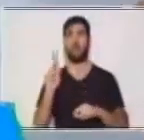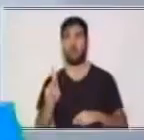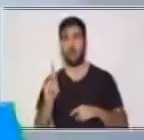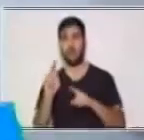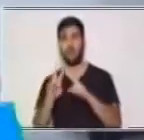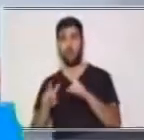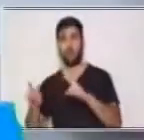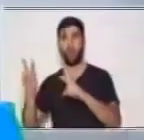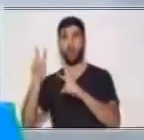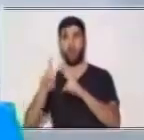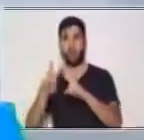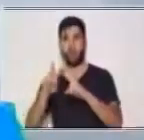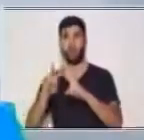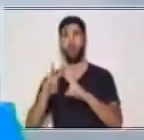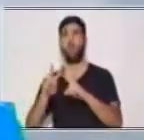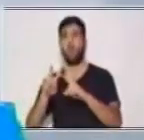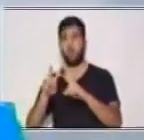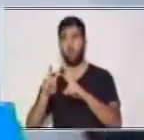raíz cuadrada.